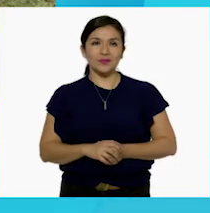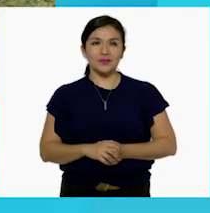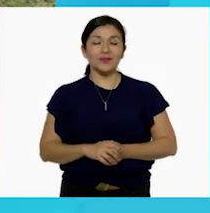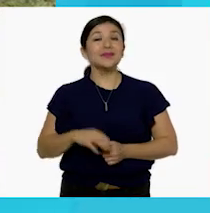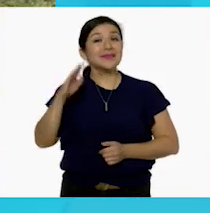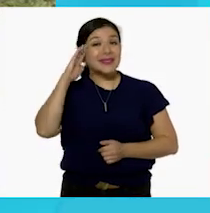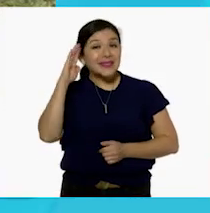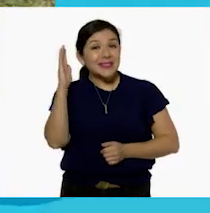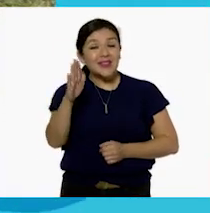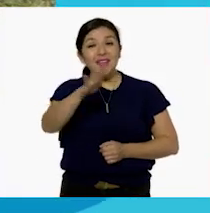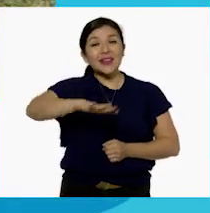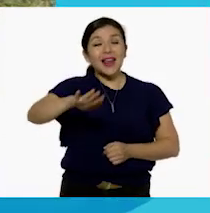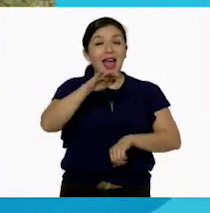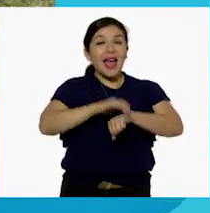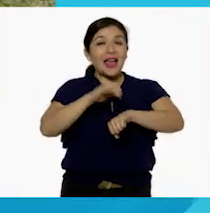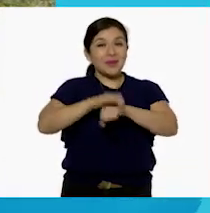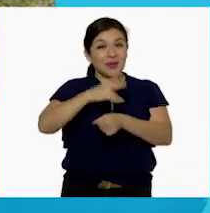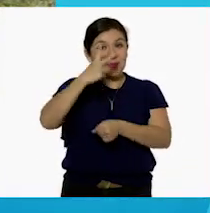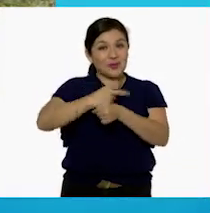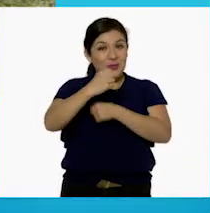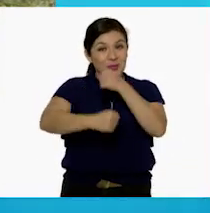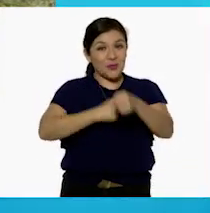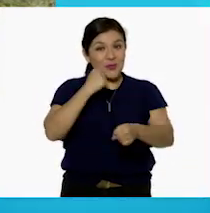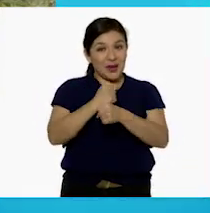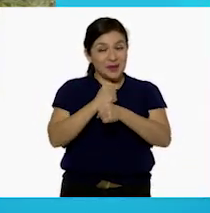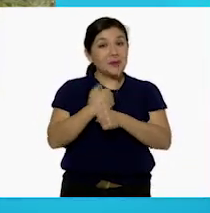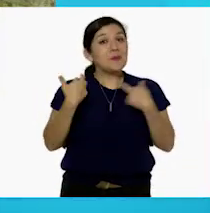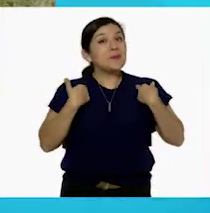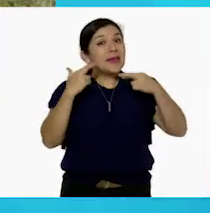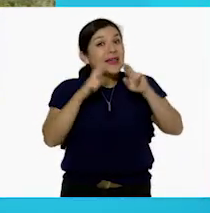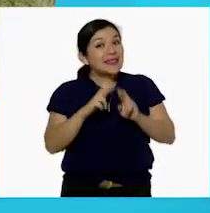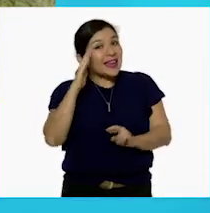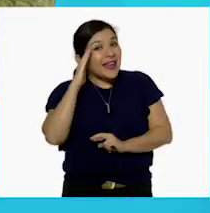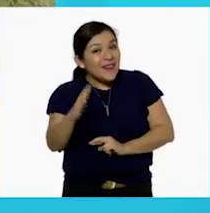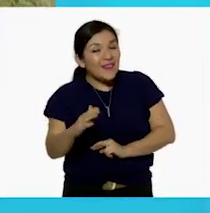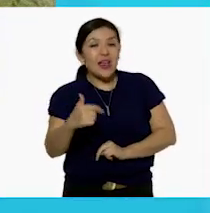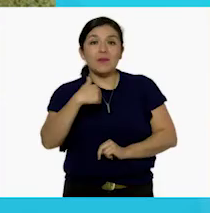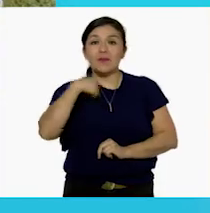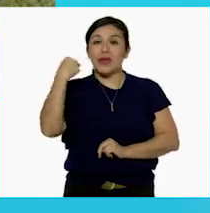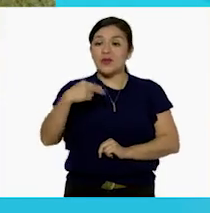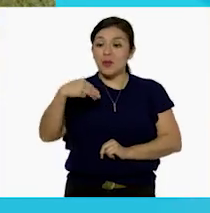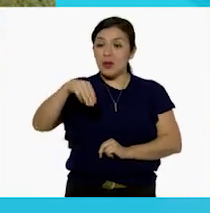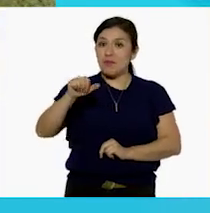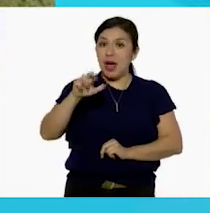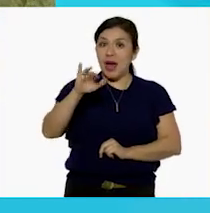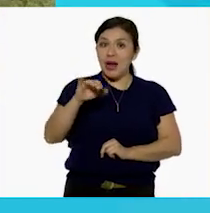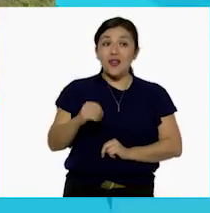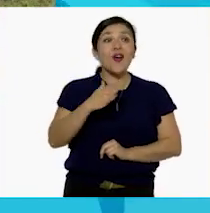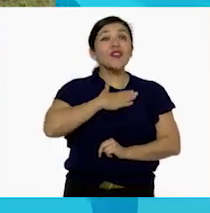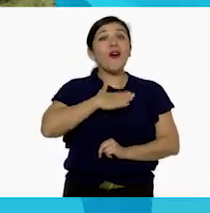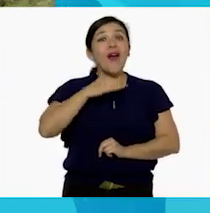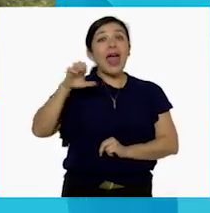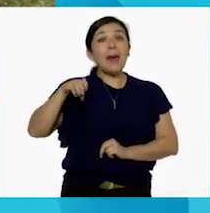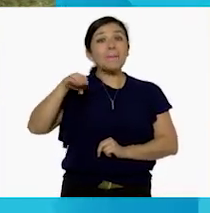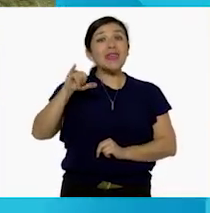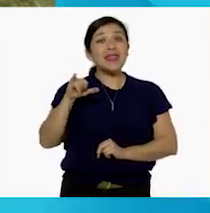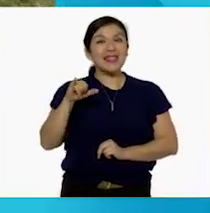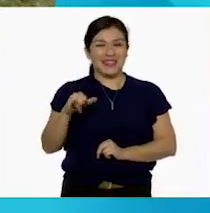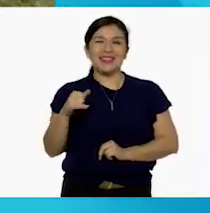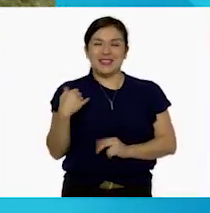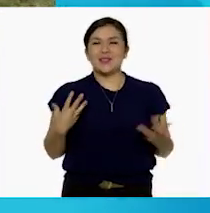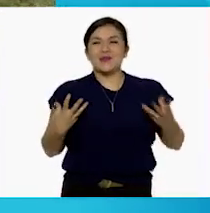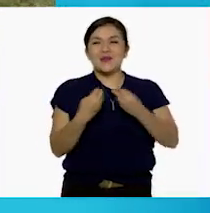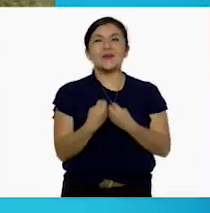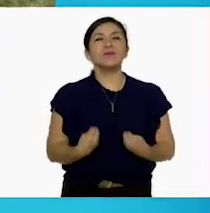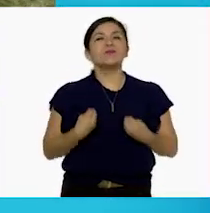Hola, amiguitos de segundo grado. Hola, maestra Abril. Yo soy Mario. Y yo, Emiliano. Vivimos